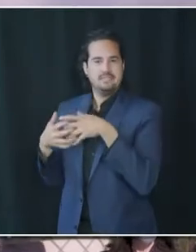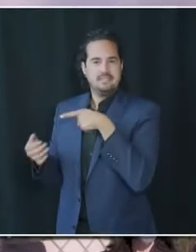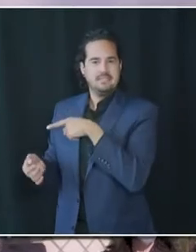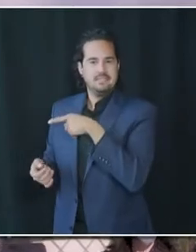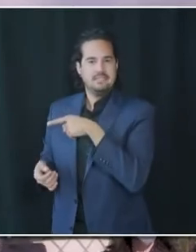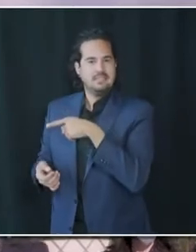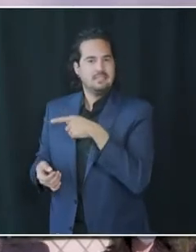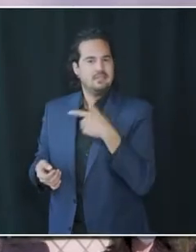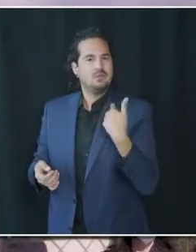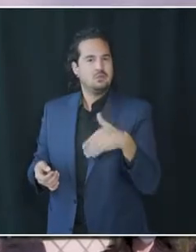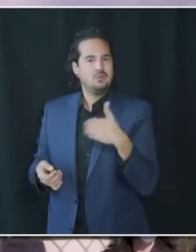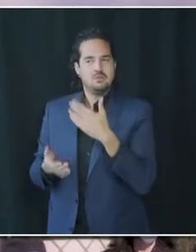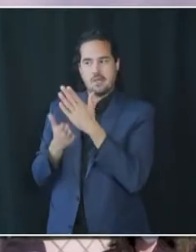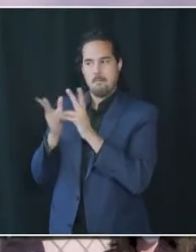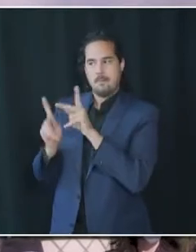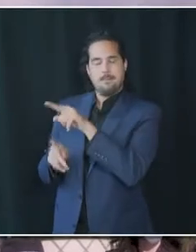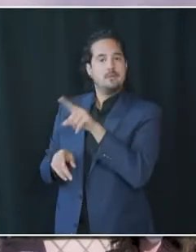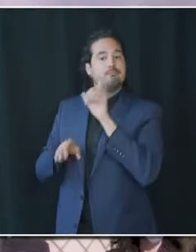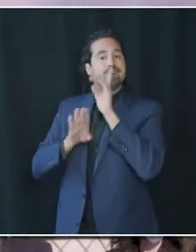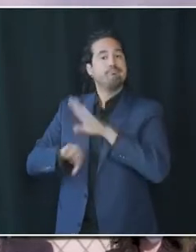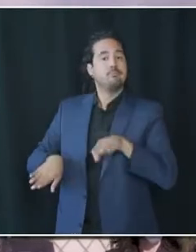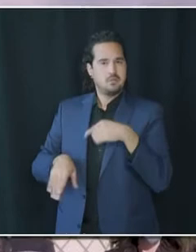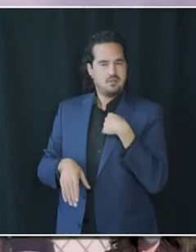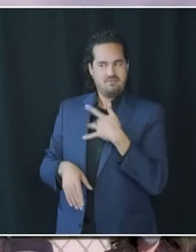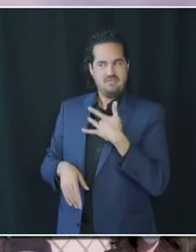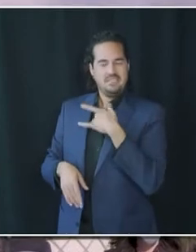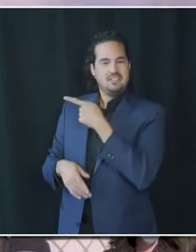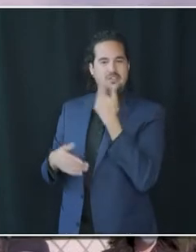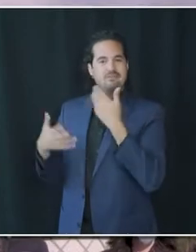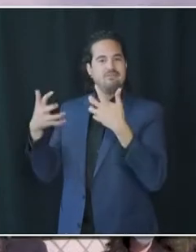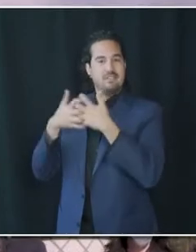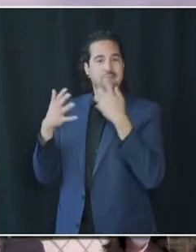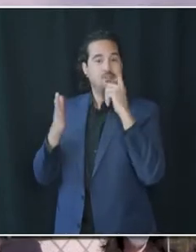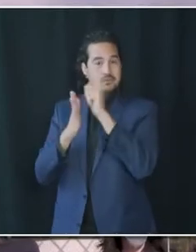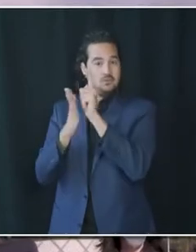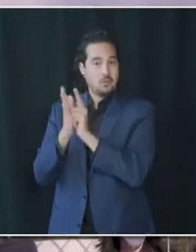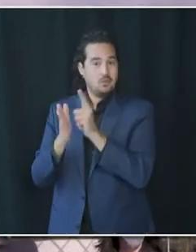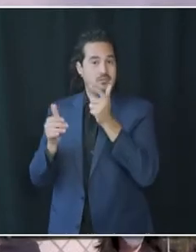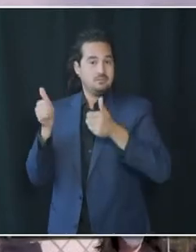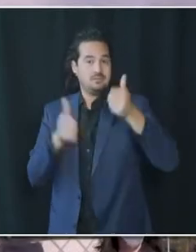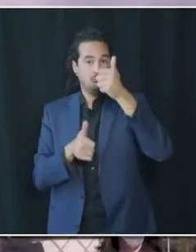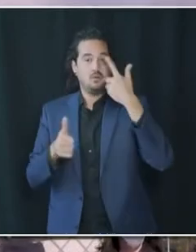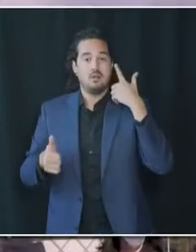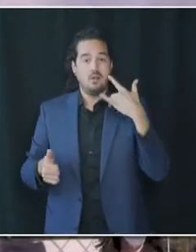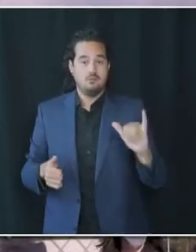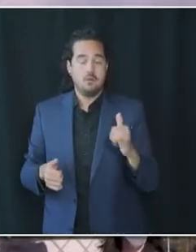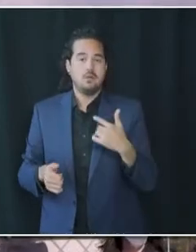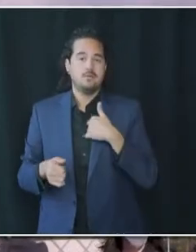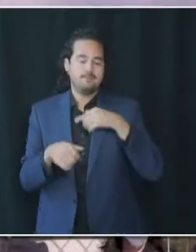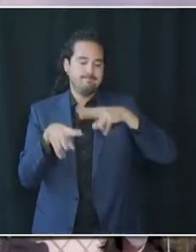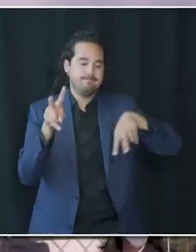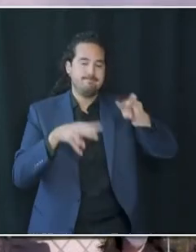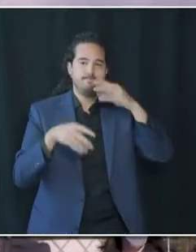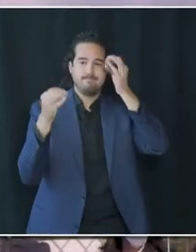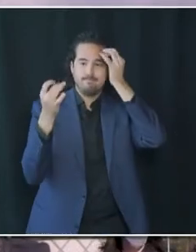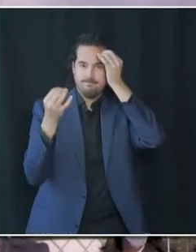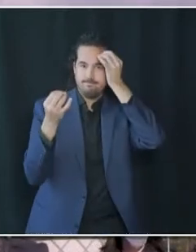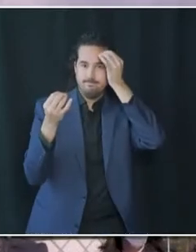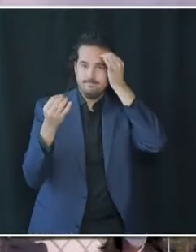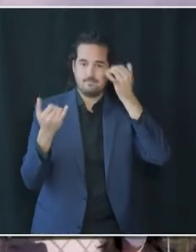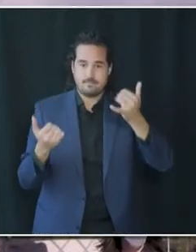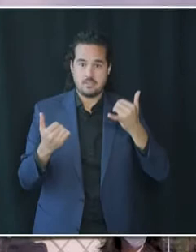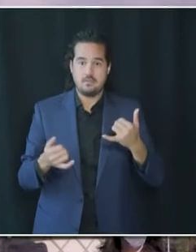de tomar estas decisiones esto es una consideración que es bastante franca y quiero publicar lo